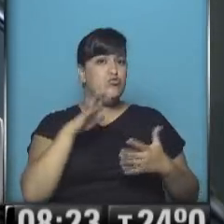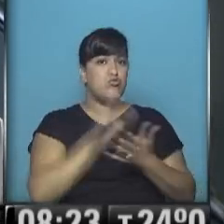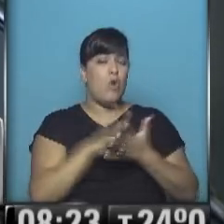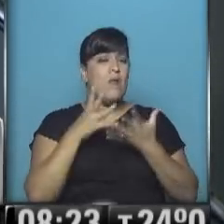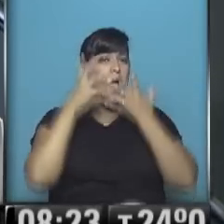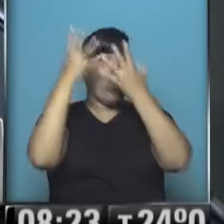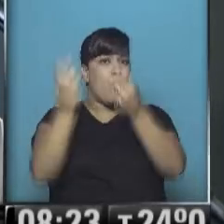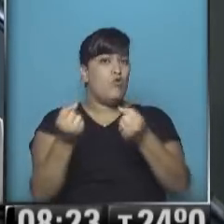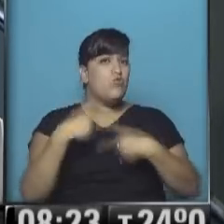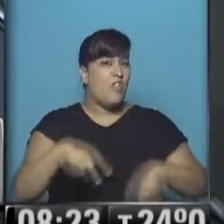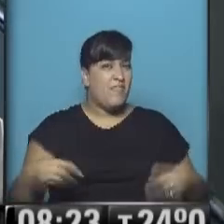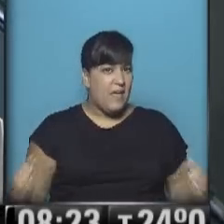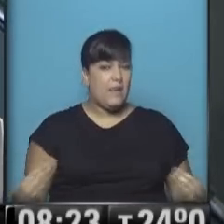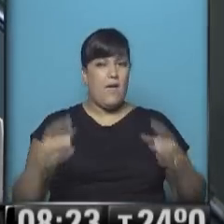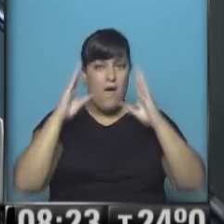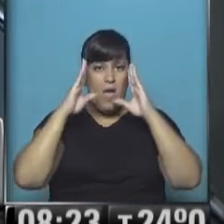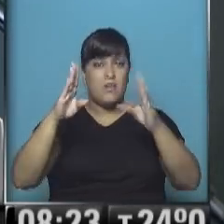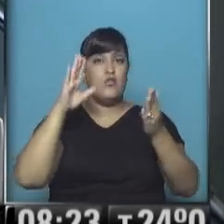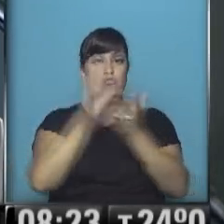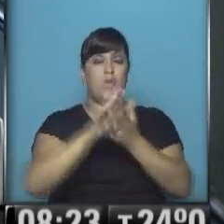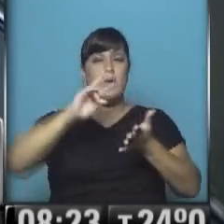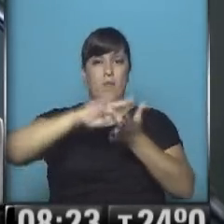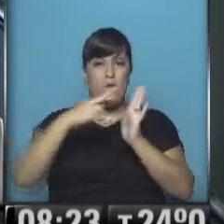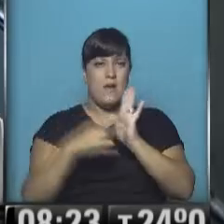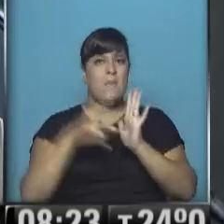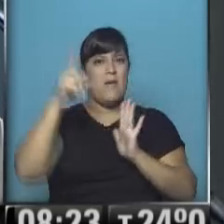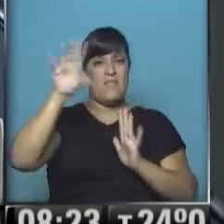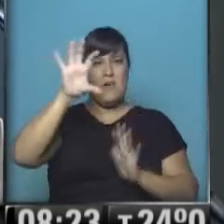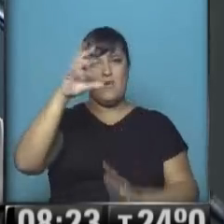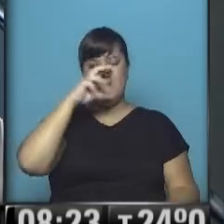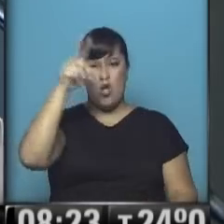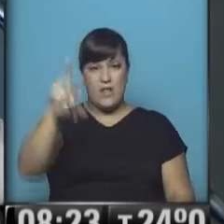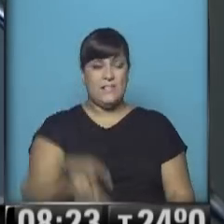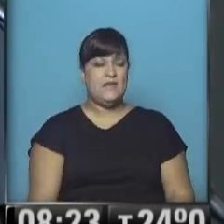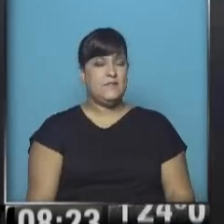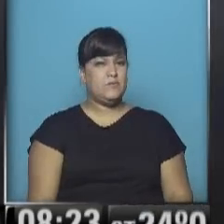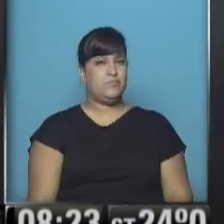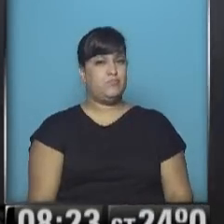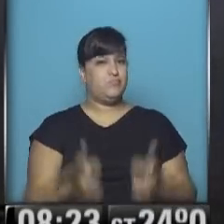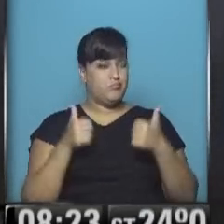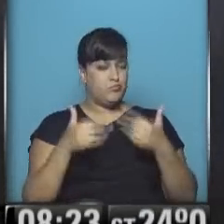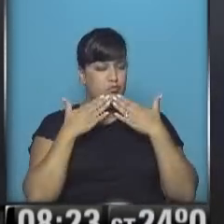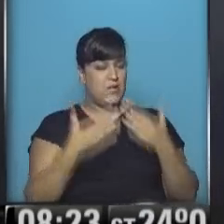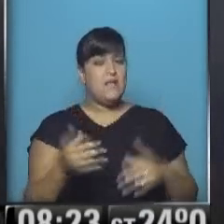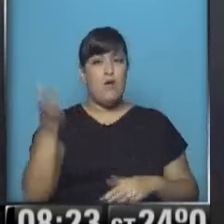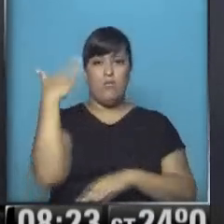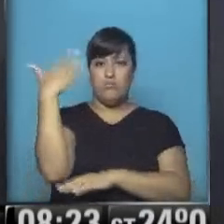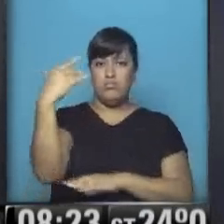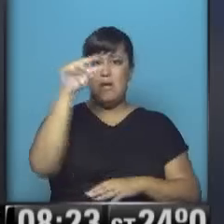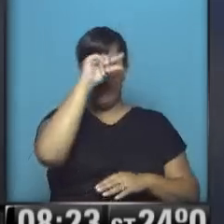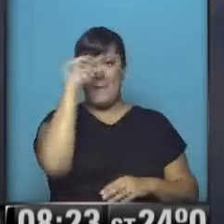derivada de atender la problemática de esta economía. Muchas gracias. La palabra del jefe de gabinete, Jorge